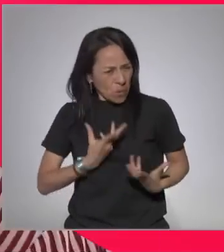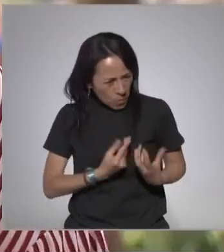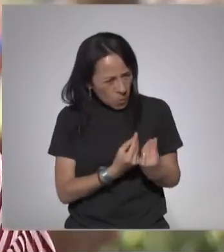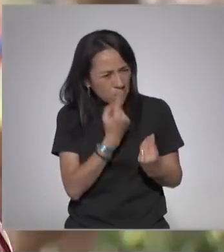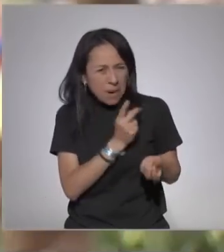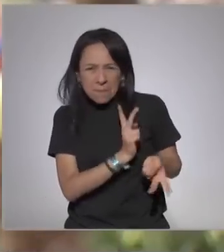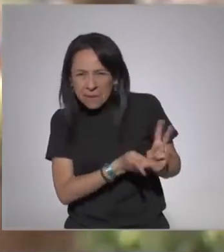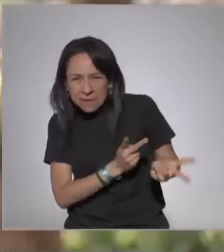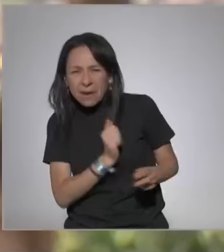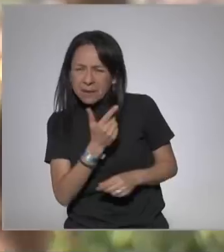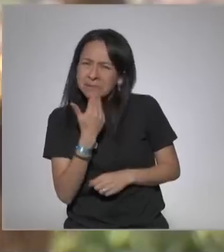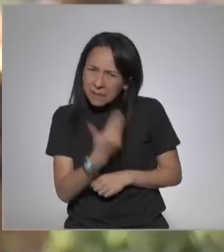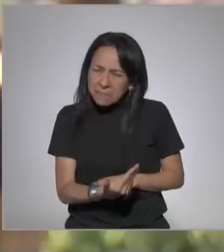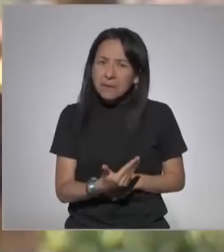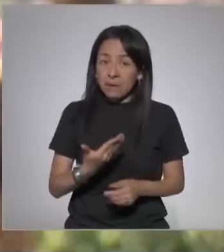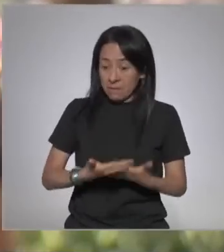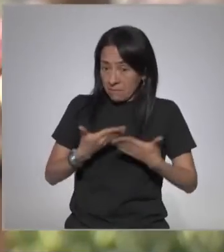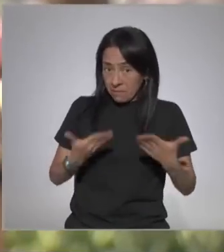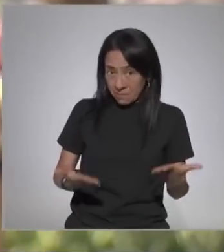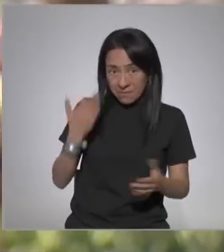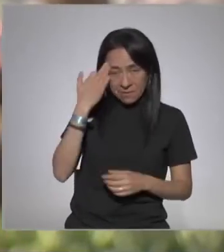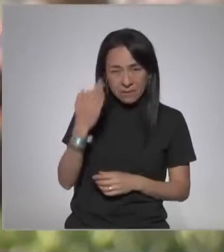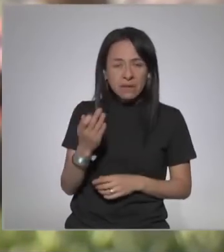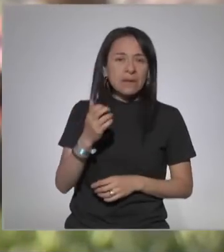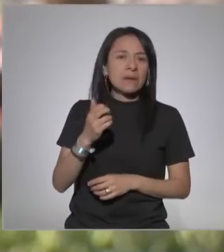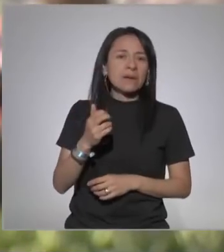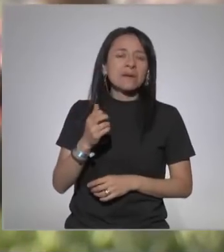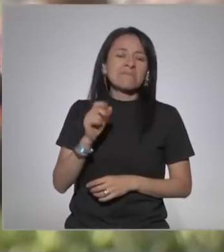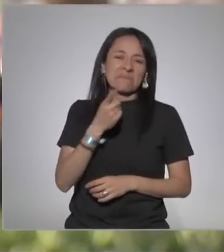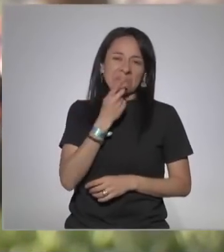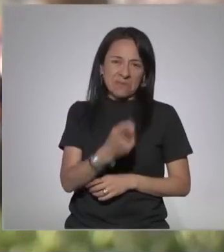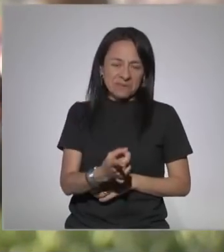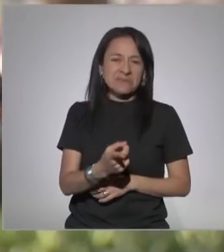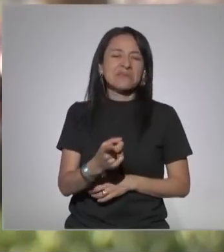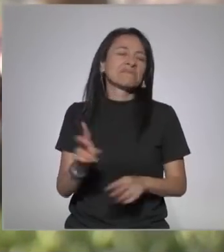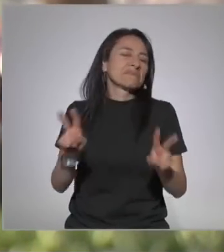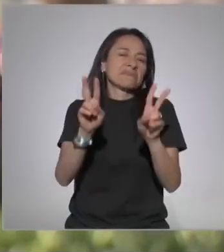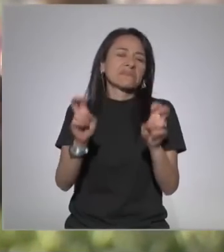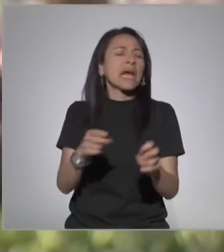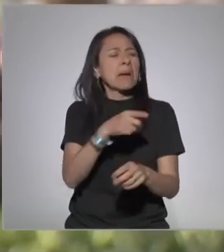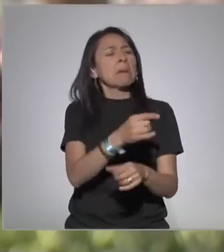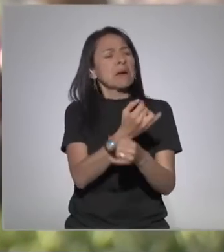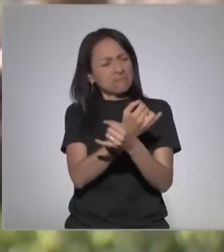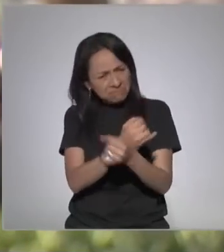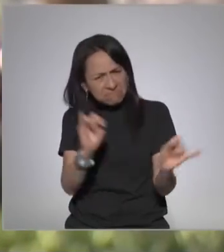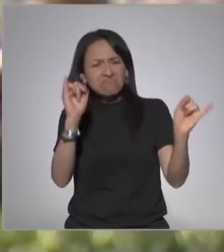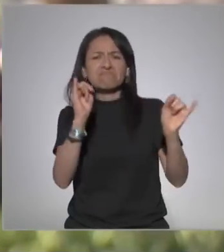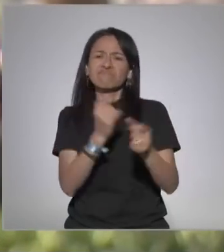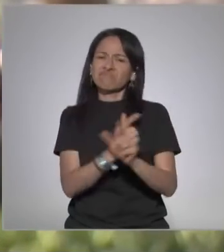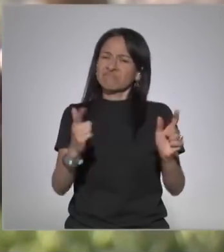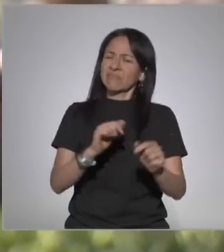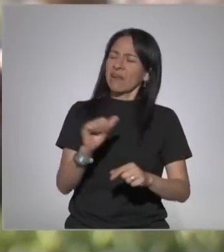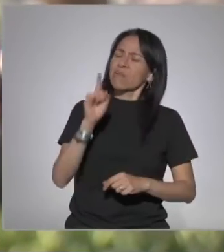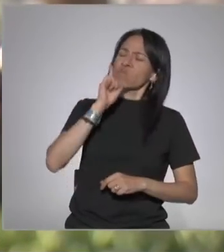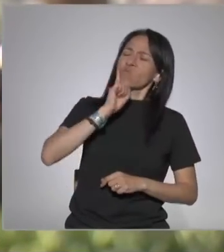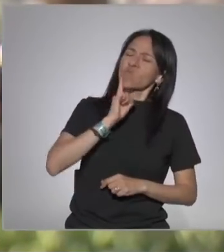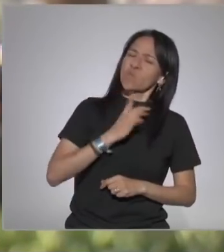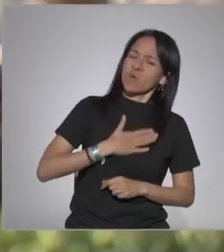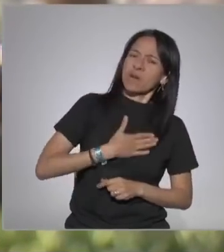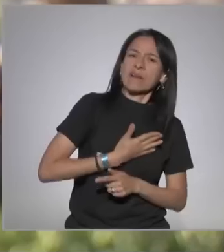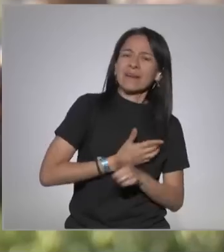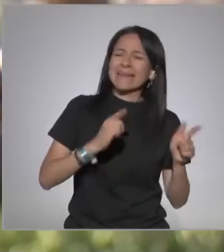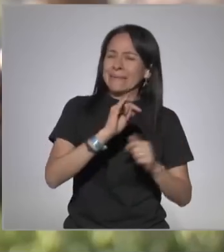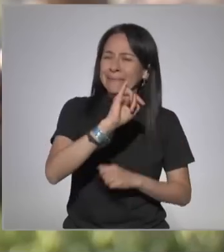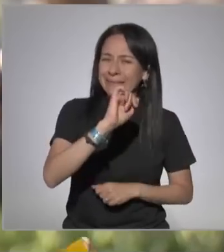En los tiempos actuales se habla mucho de independencia, ¿no? Sobre todo por la mujer, pero creo que tener